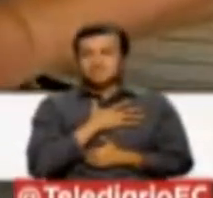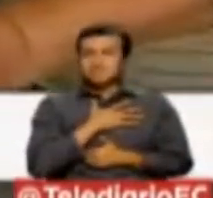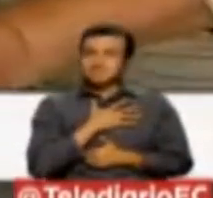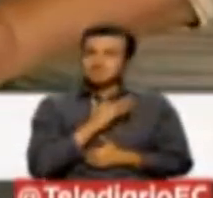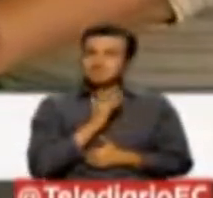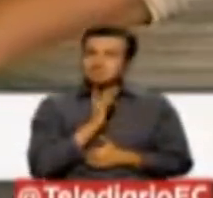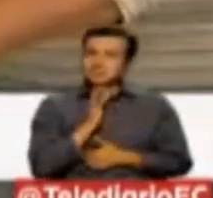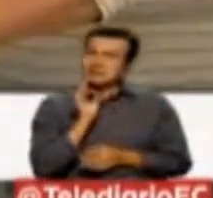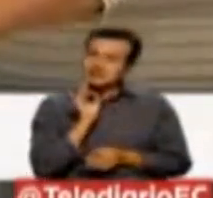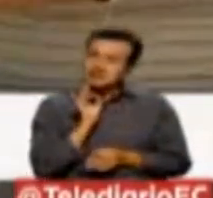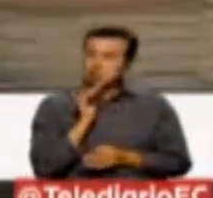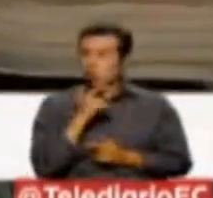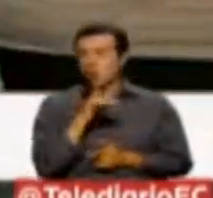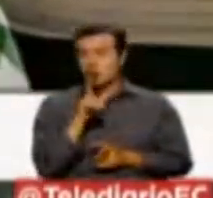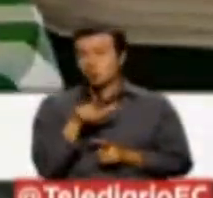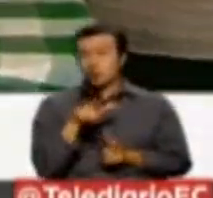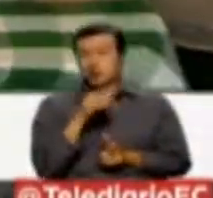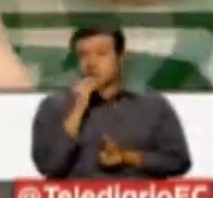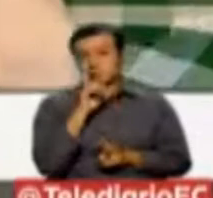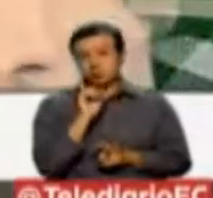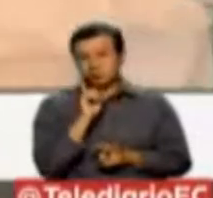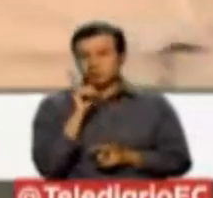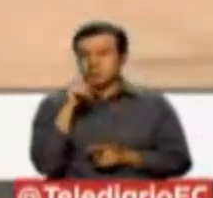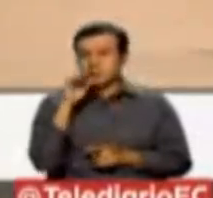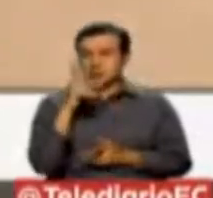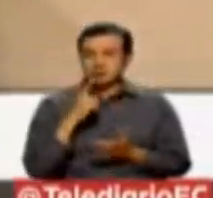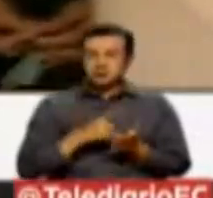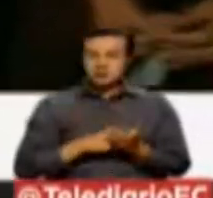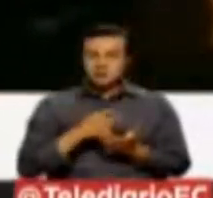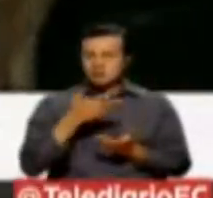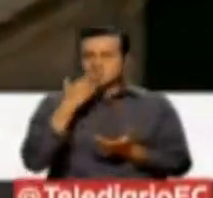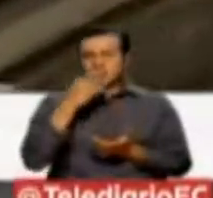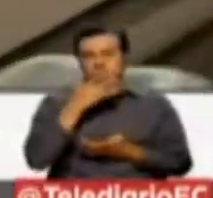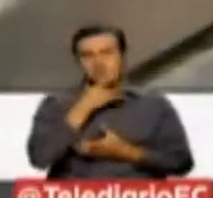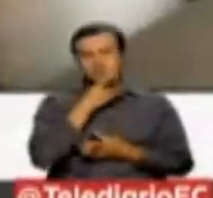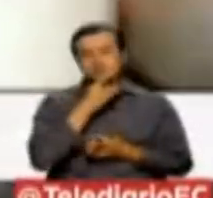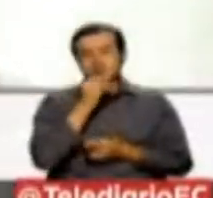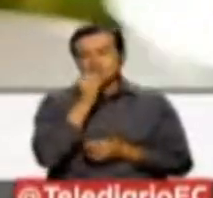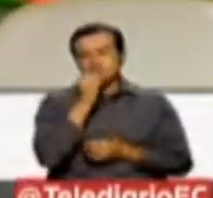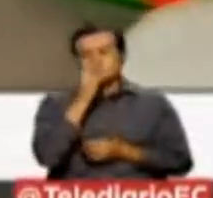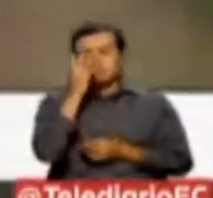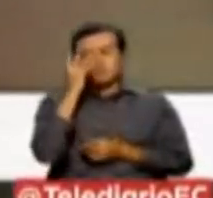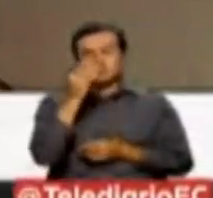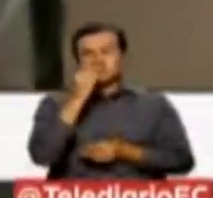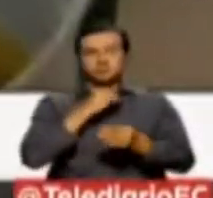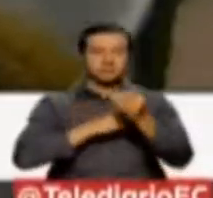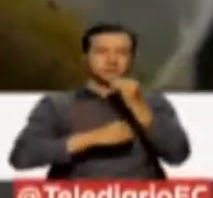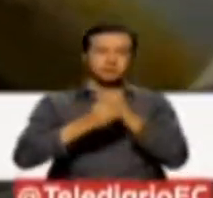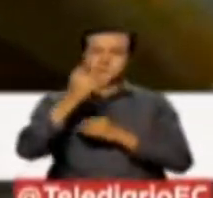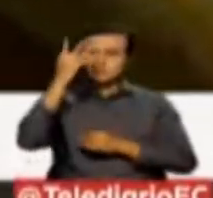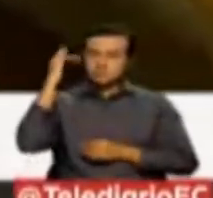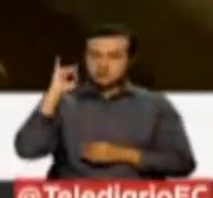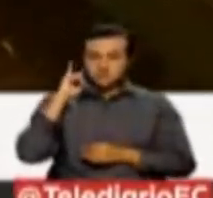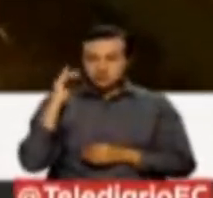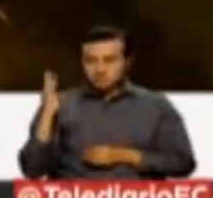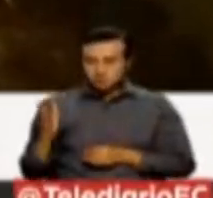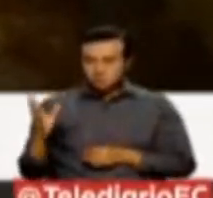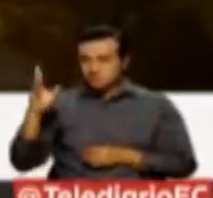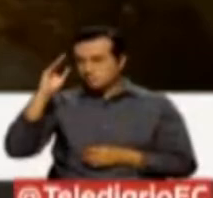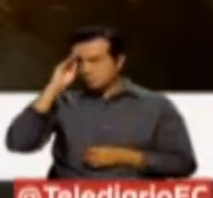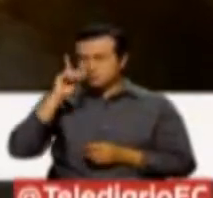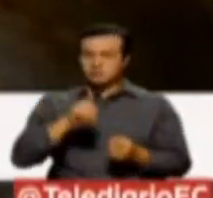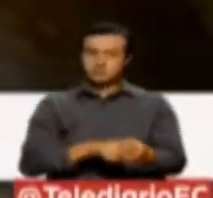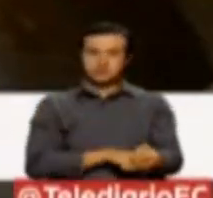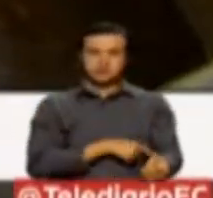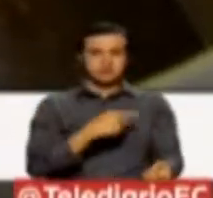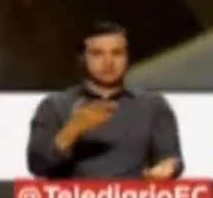Meticulosa con la comida. Sí, y sobre todo con este plato exquisito que a mí me encanta. Y yo lo vengo comiendo desde muy niña. Claro, es un plato